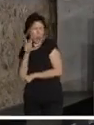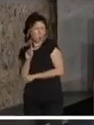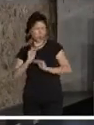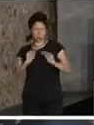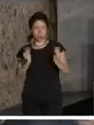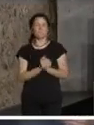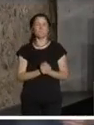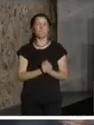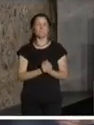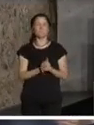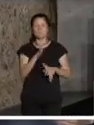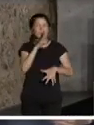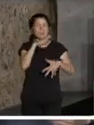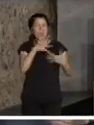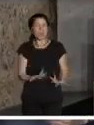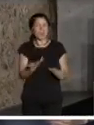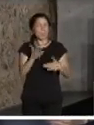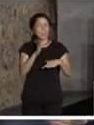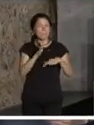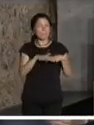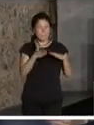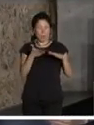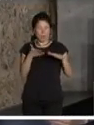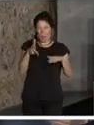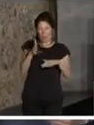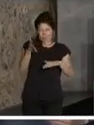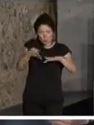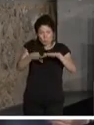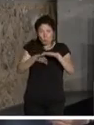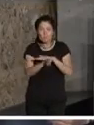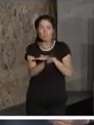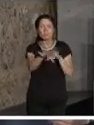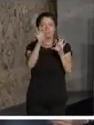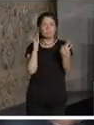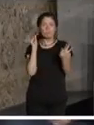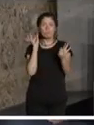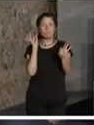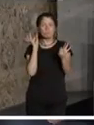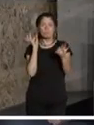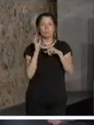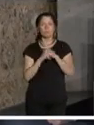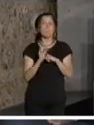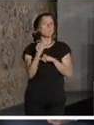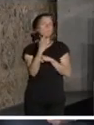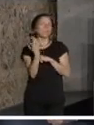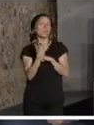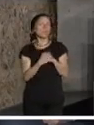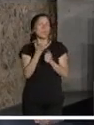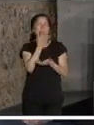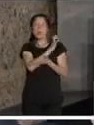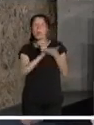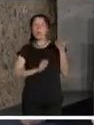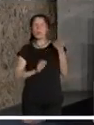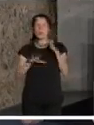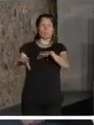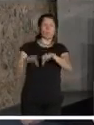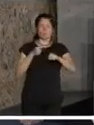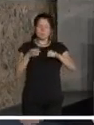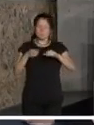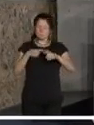derechos actualmente para acceder a ese derecho hay que tramitar un informe de arraigo